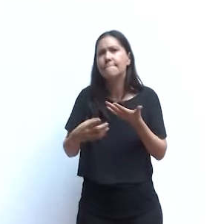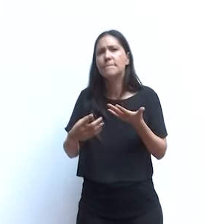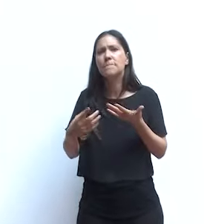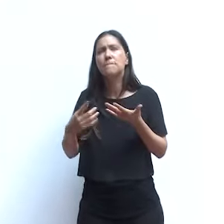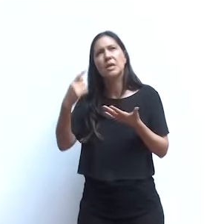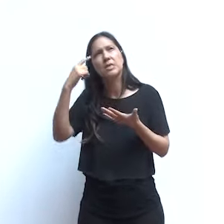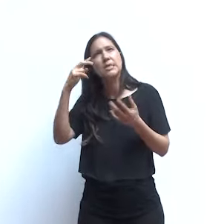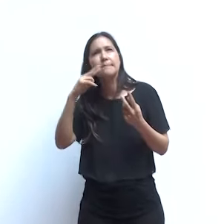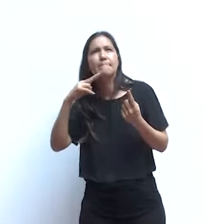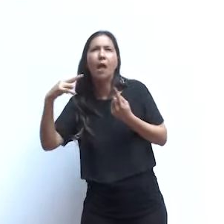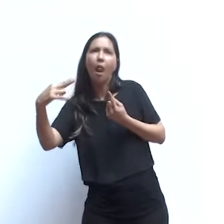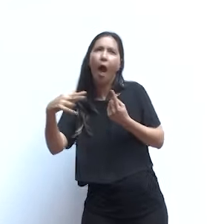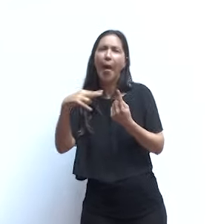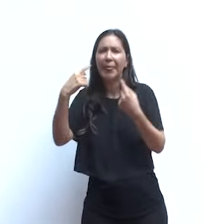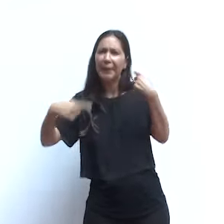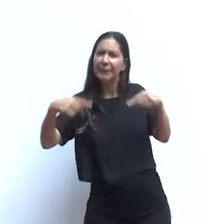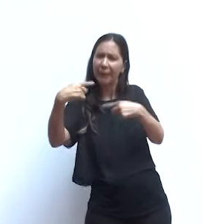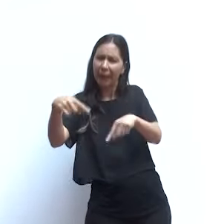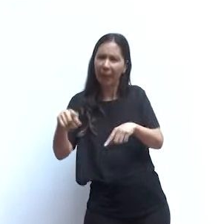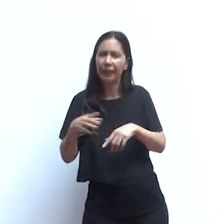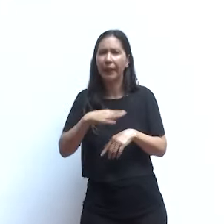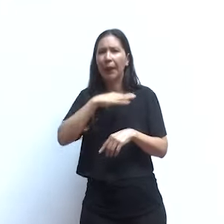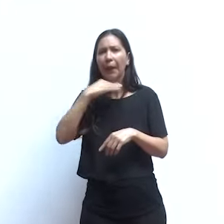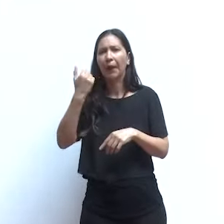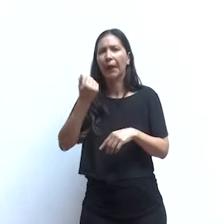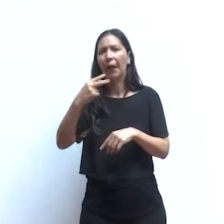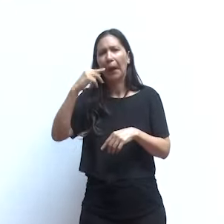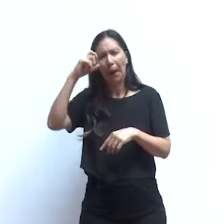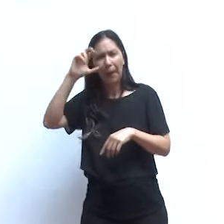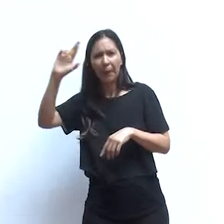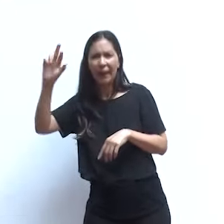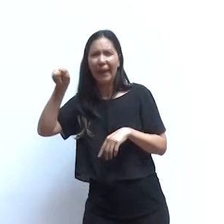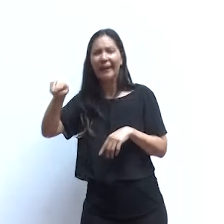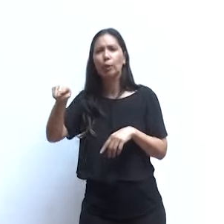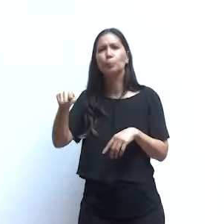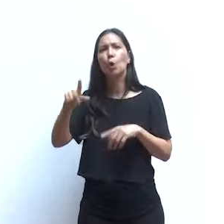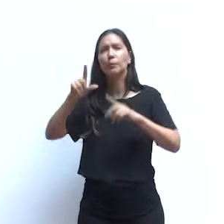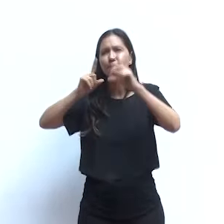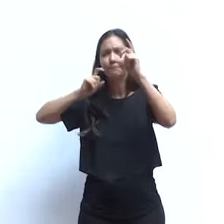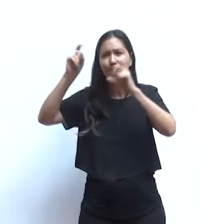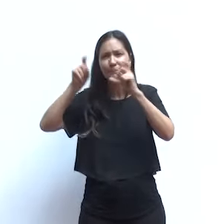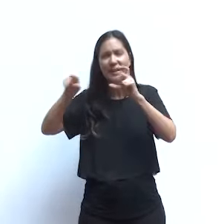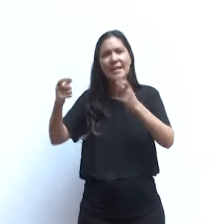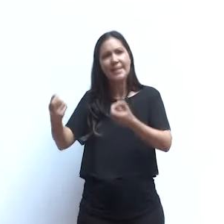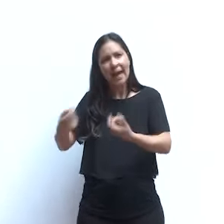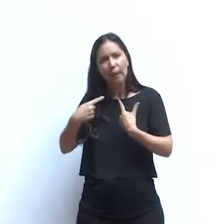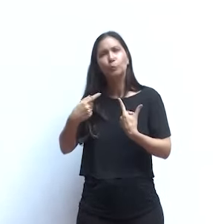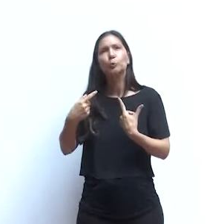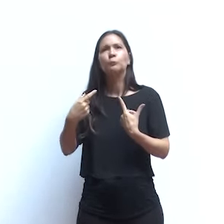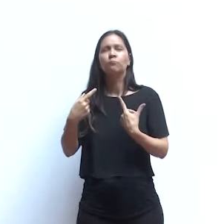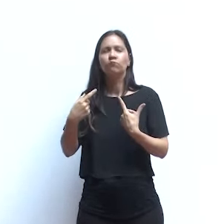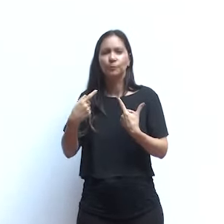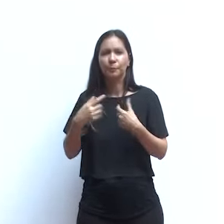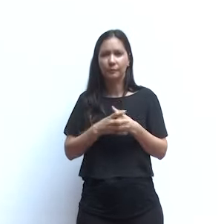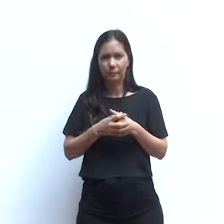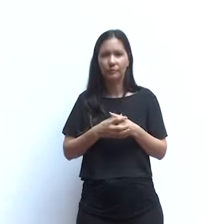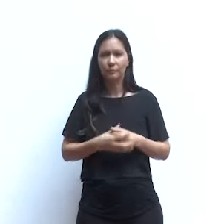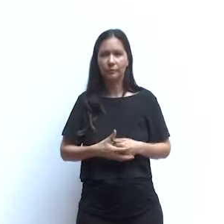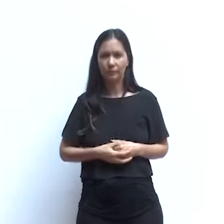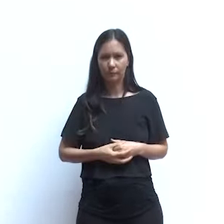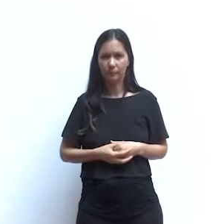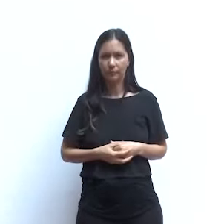distintos lugares no Entonces me parece que Javier con esa mueca de incomodidad con esa incomodidad siempre está llamando este